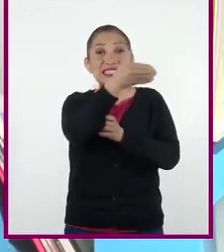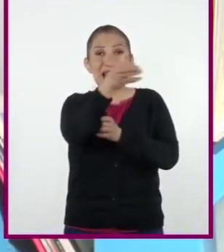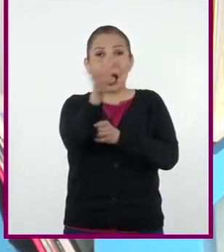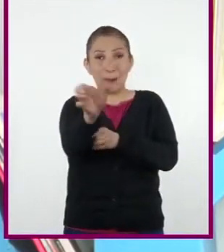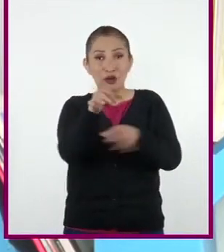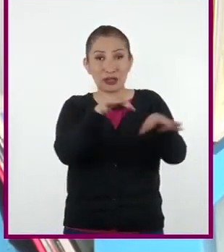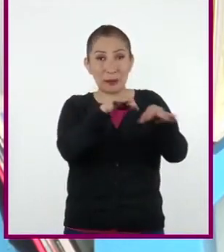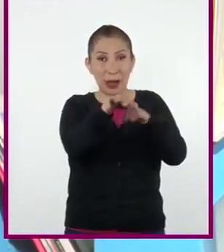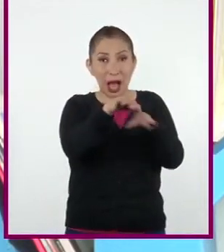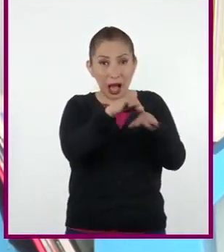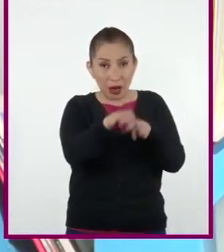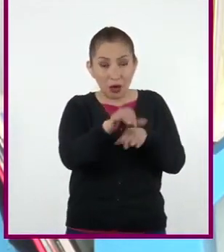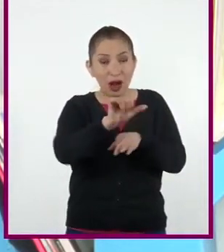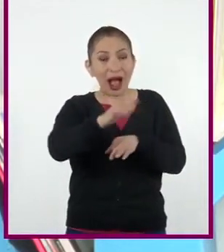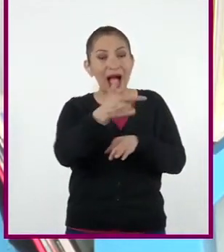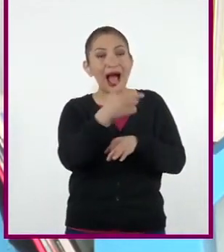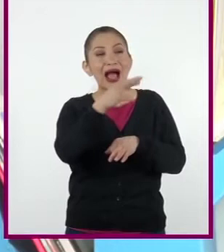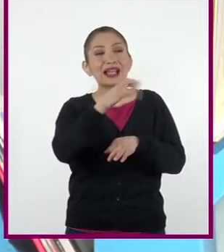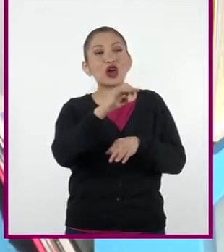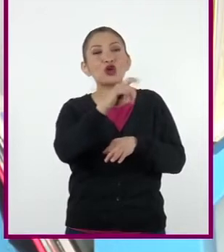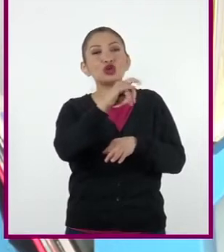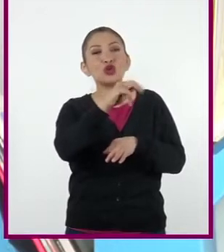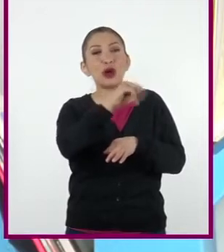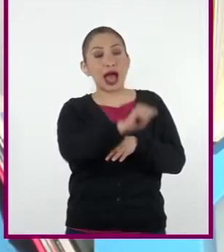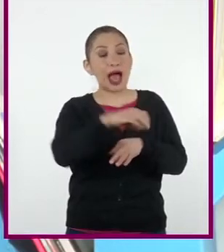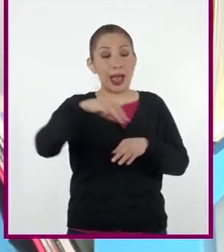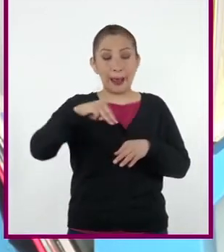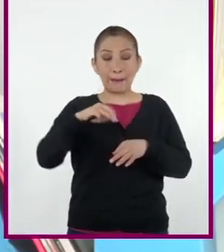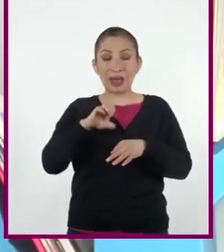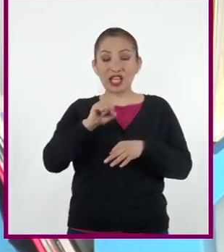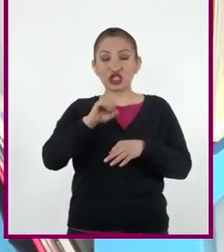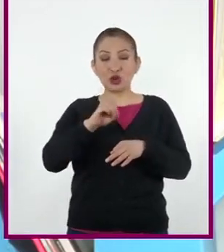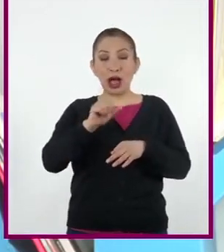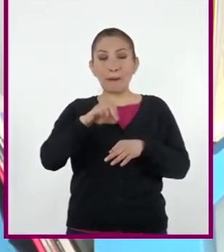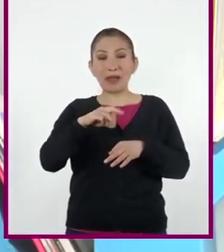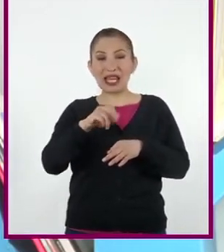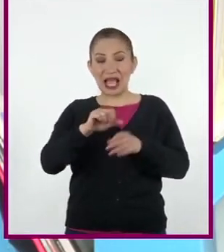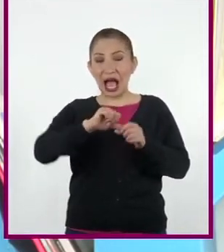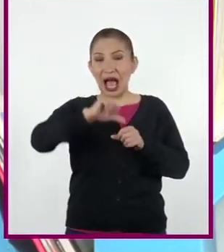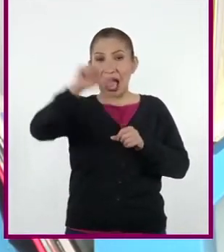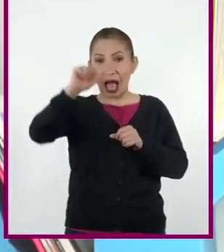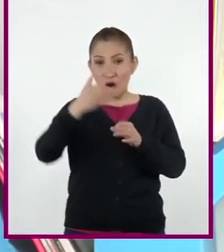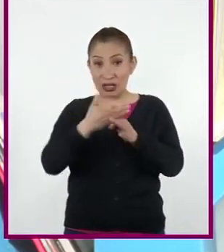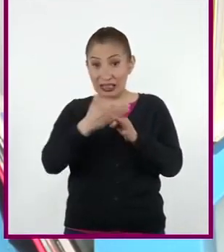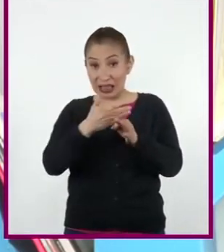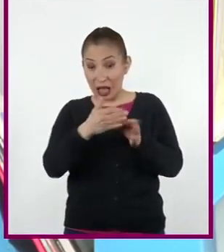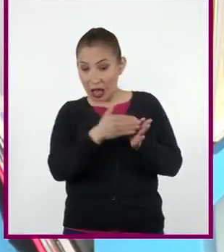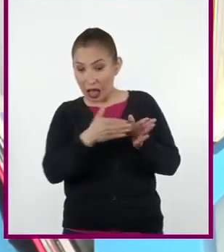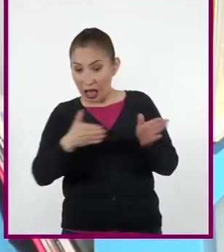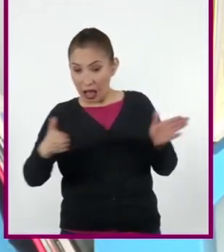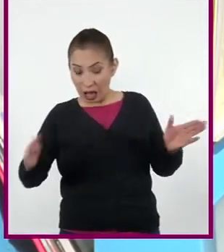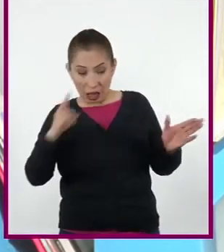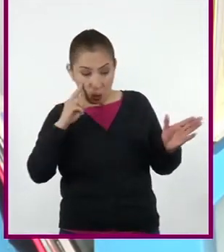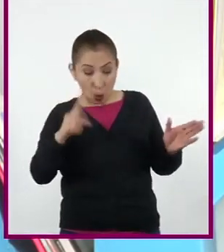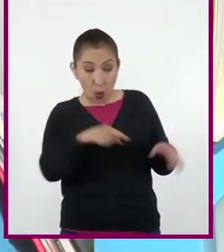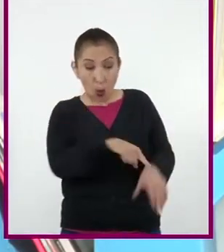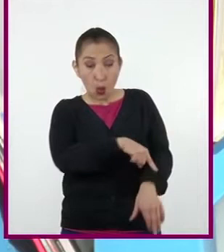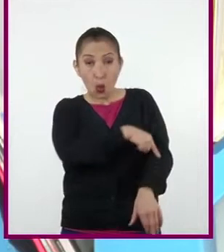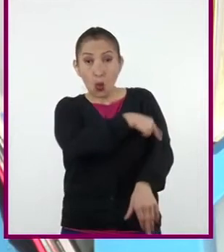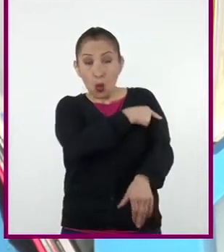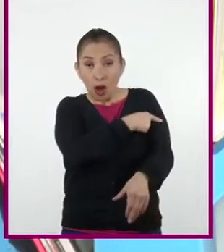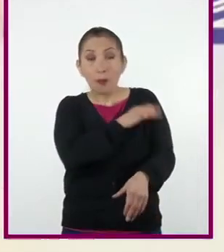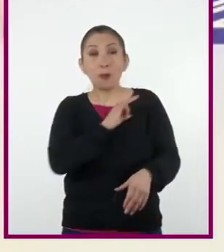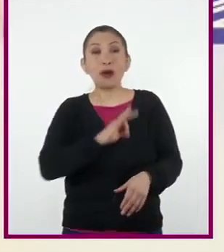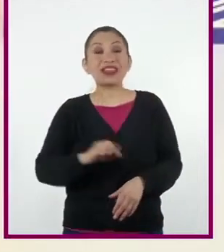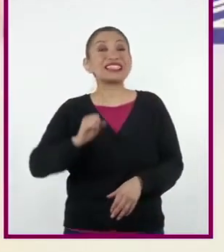agricultura, que la encontramos desde Mesoamérica hasta nuestros días. La larga duración se puede medir a partir